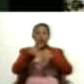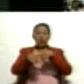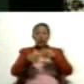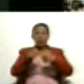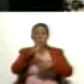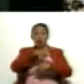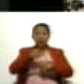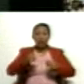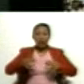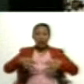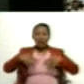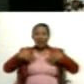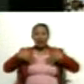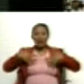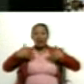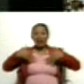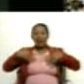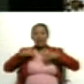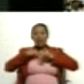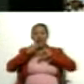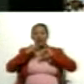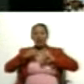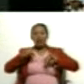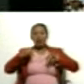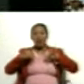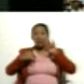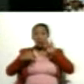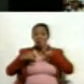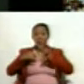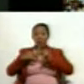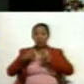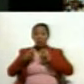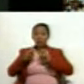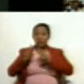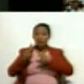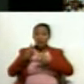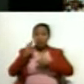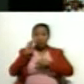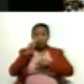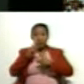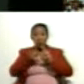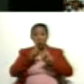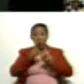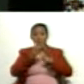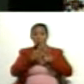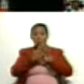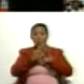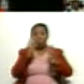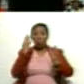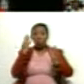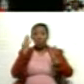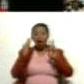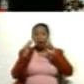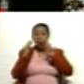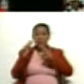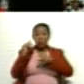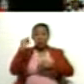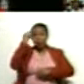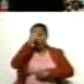entusiasmada. Tuvimos la oportunidad de pasar por algunos sitios donde había cola y vimos